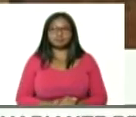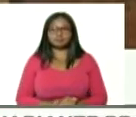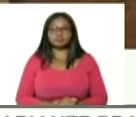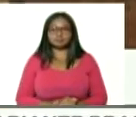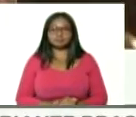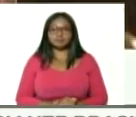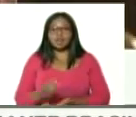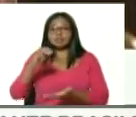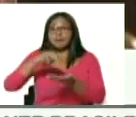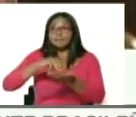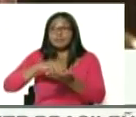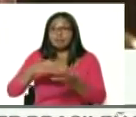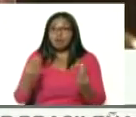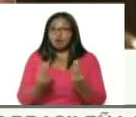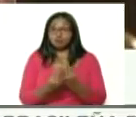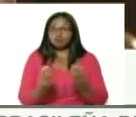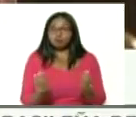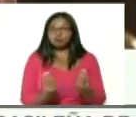Héctor Rodríguez Castro,